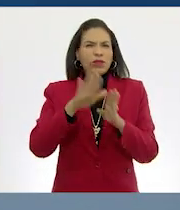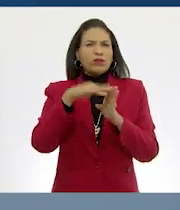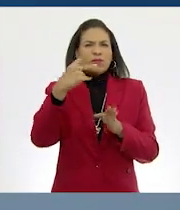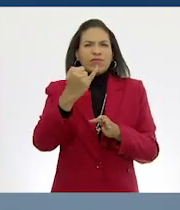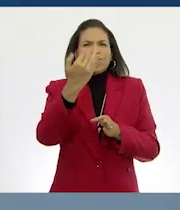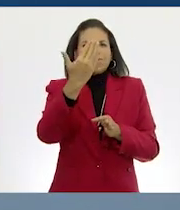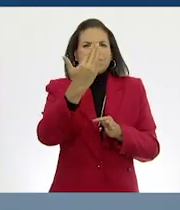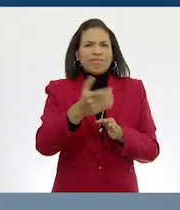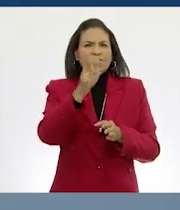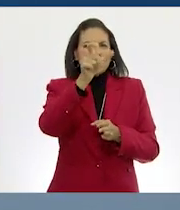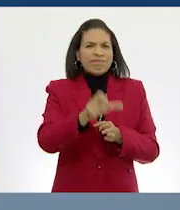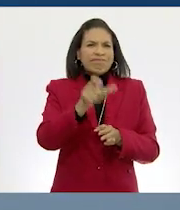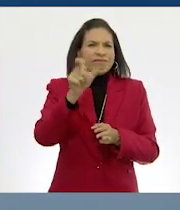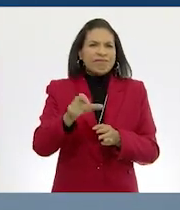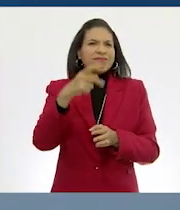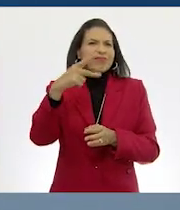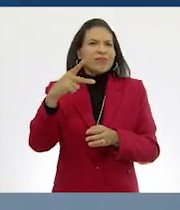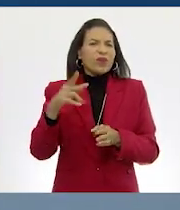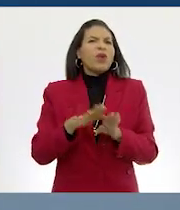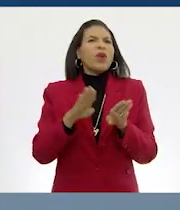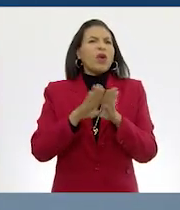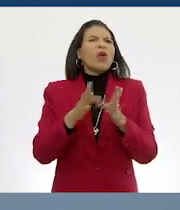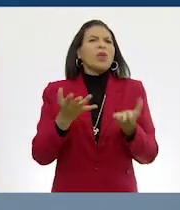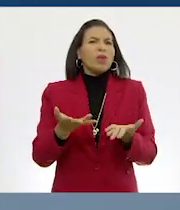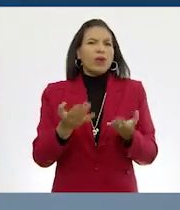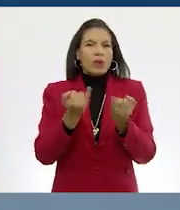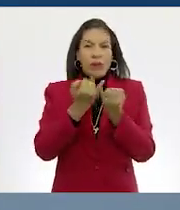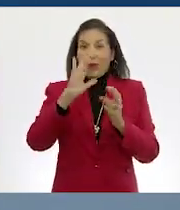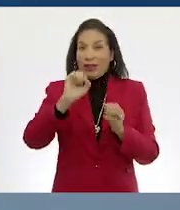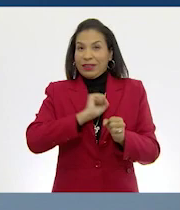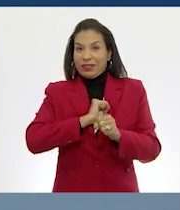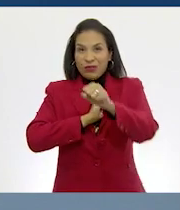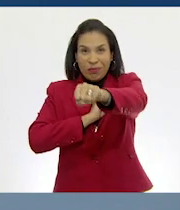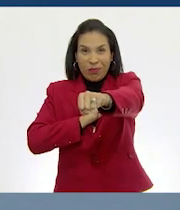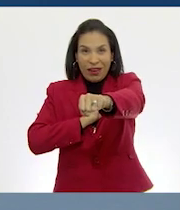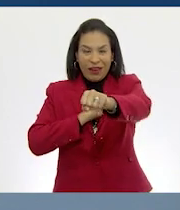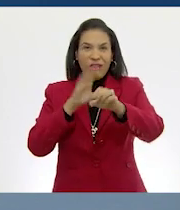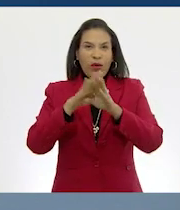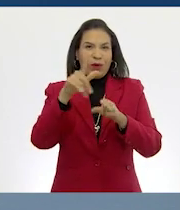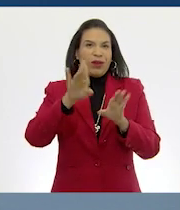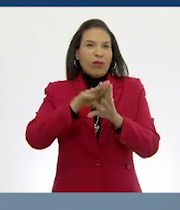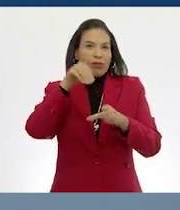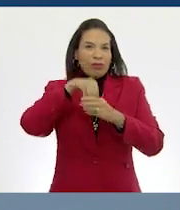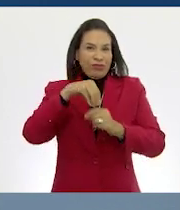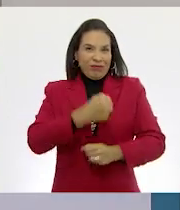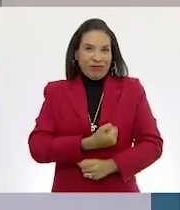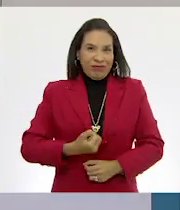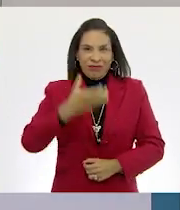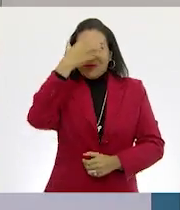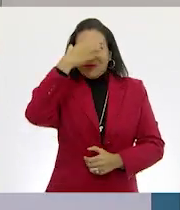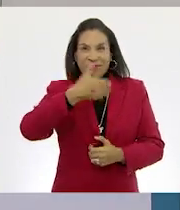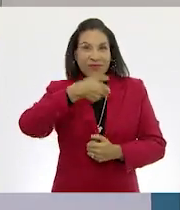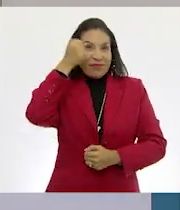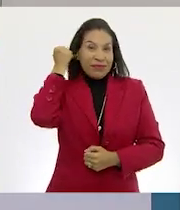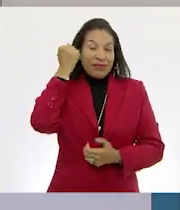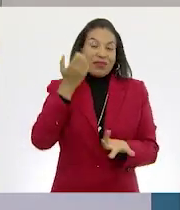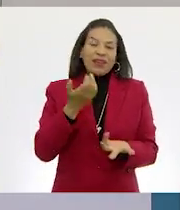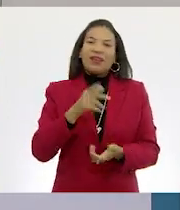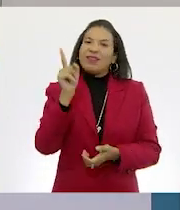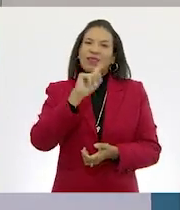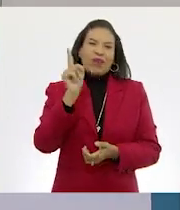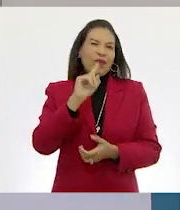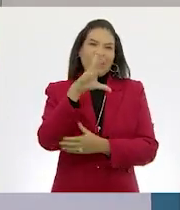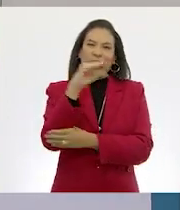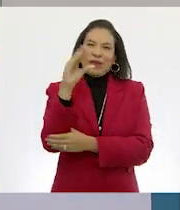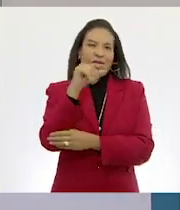identidad? Así como los superhéroes con sus identidades secretas. ¿Qué? No,